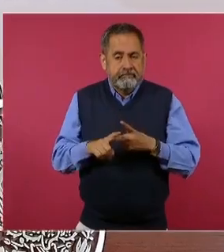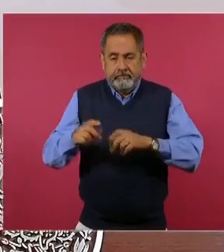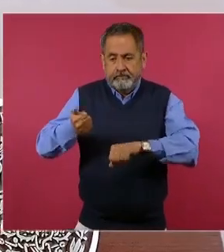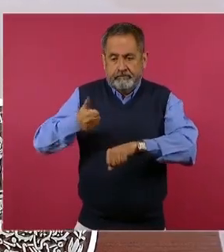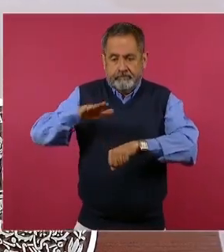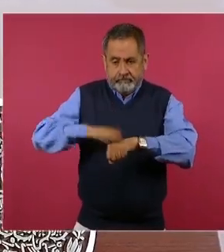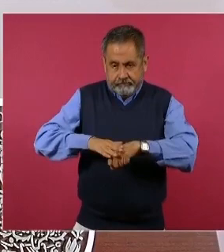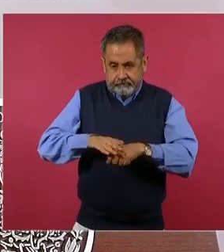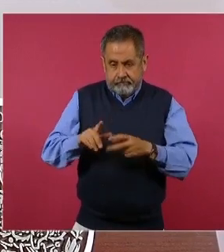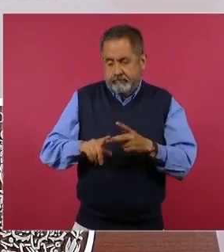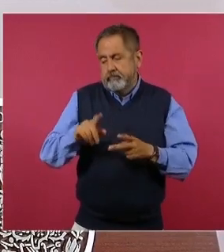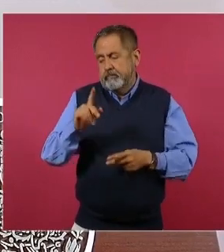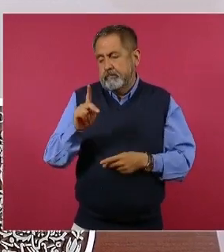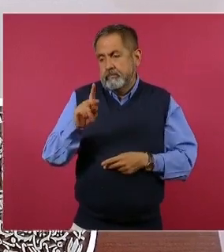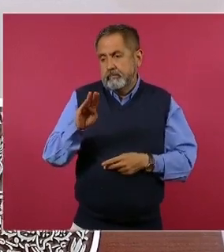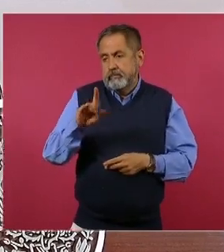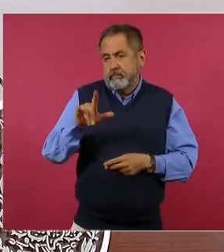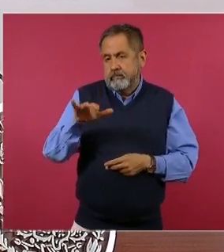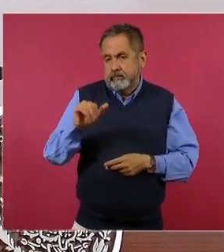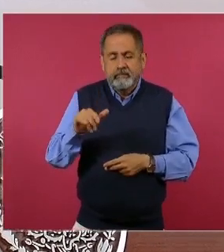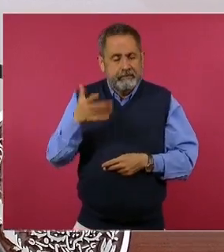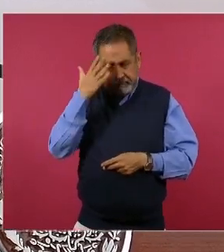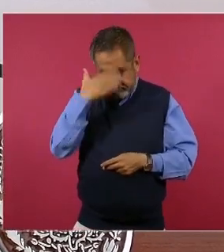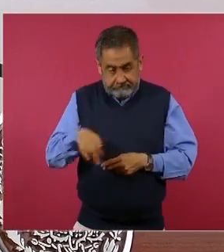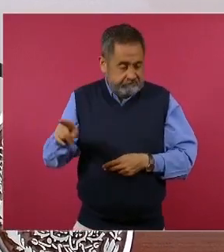administración pública,